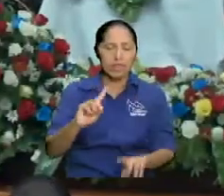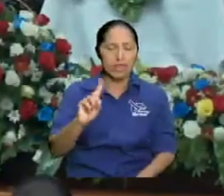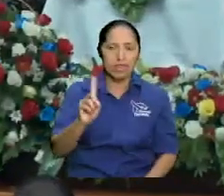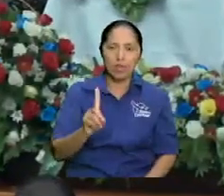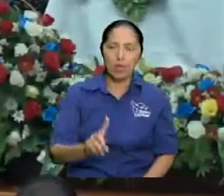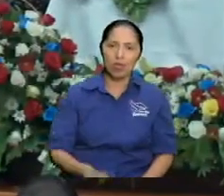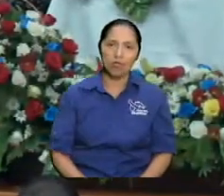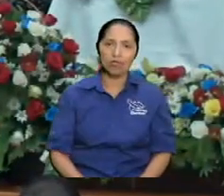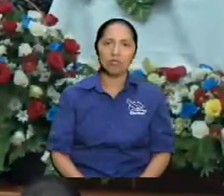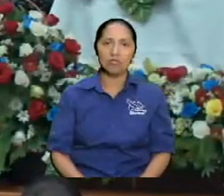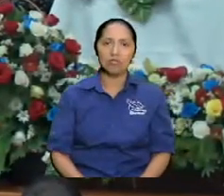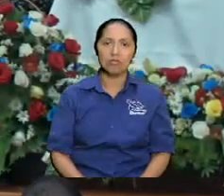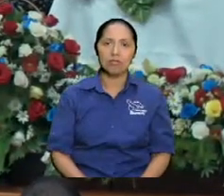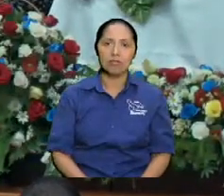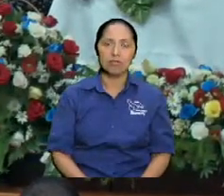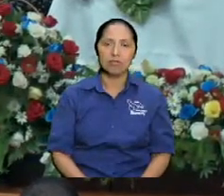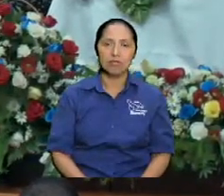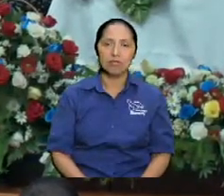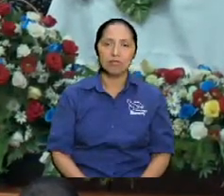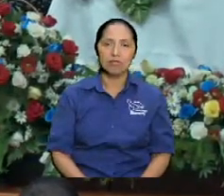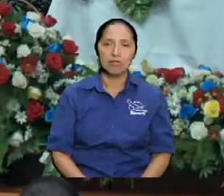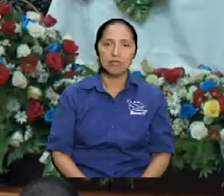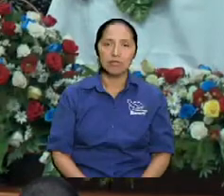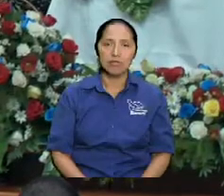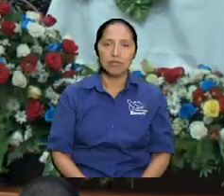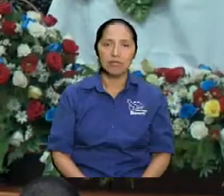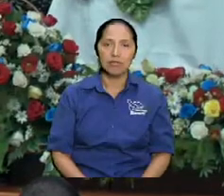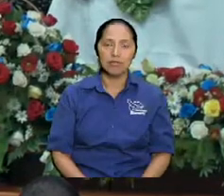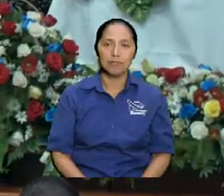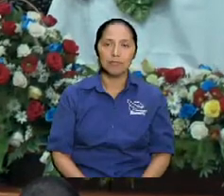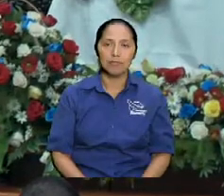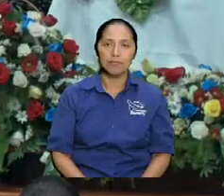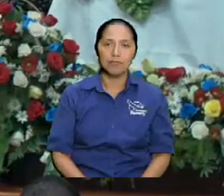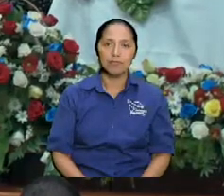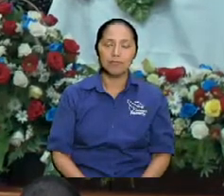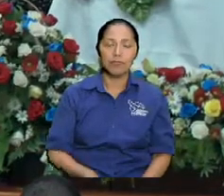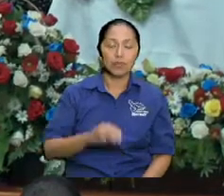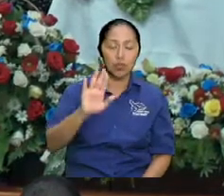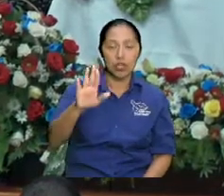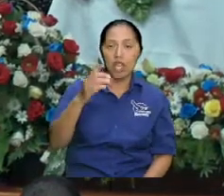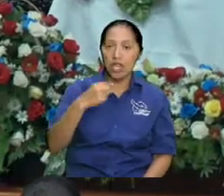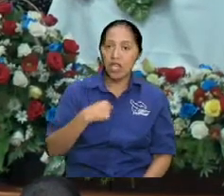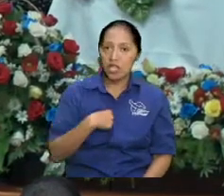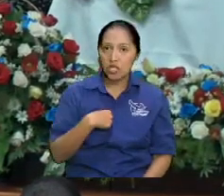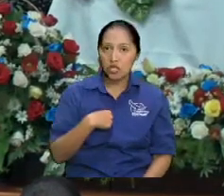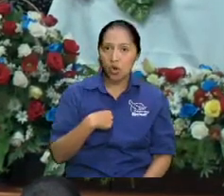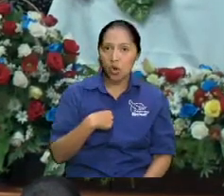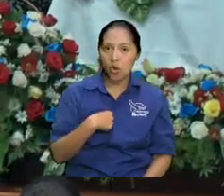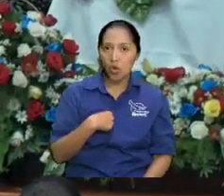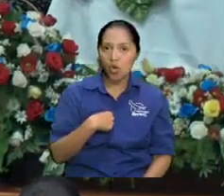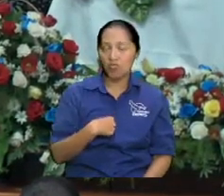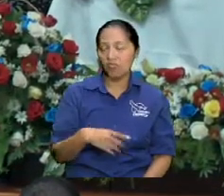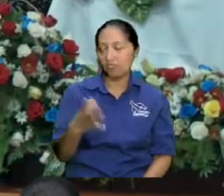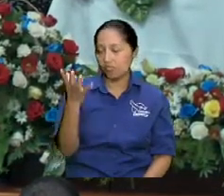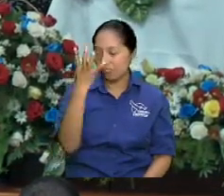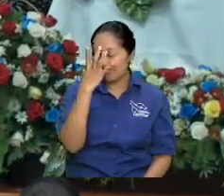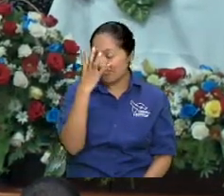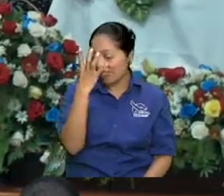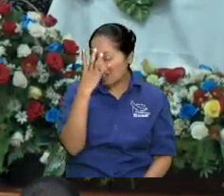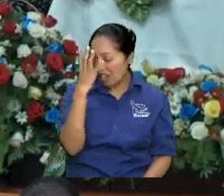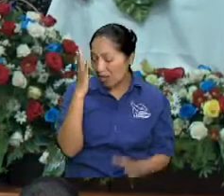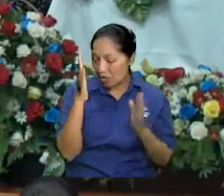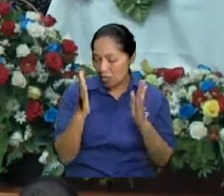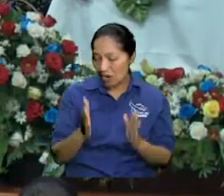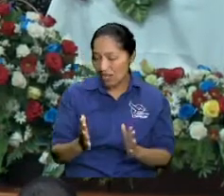ofender. Que usted igual que yo somos unos pecadores. ¿Cómo se atreve? La Biblia lo dice.